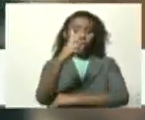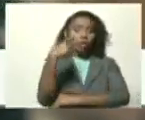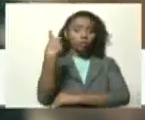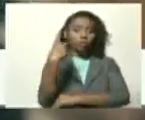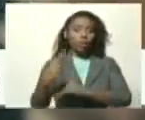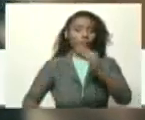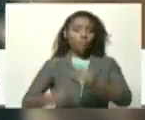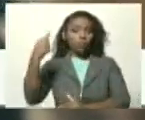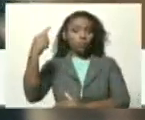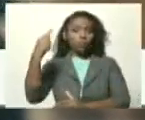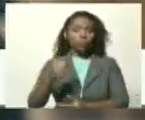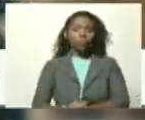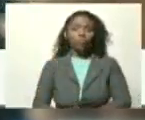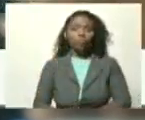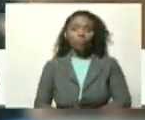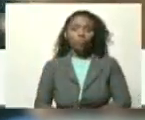vez,